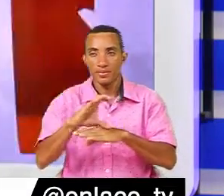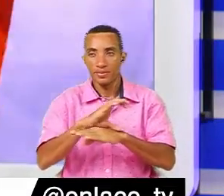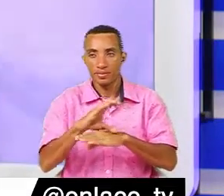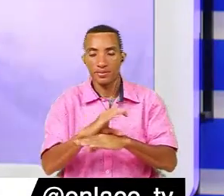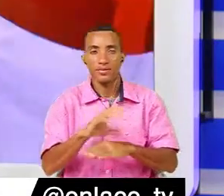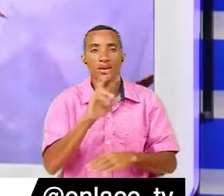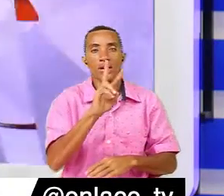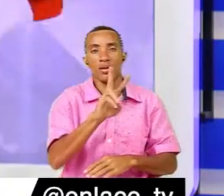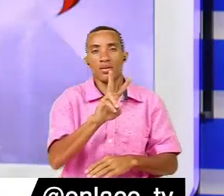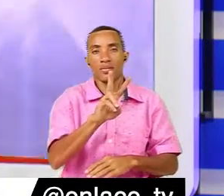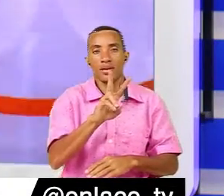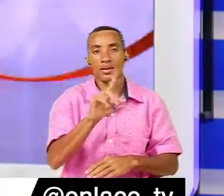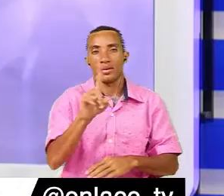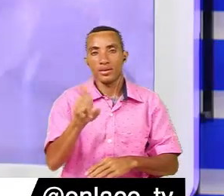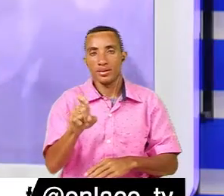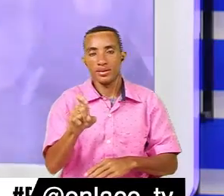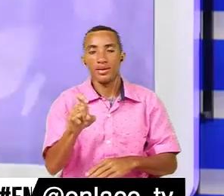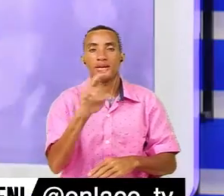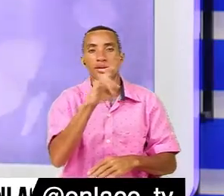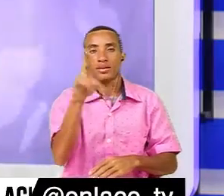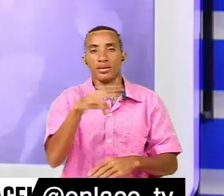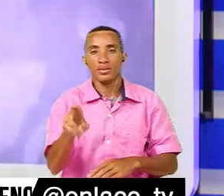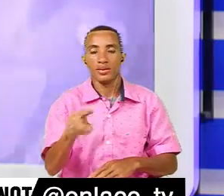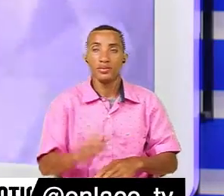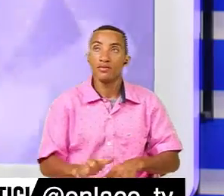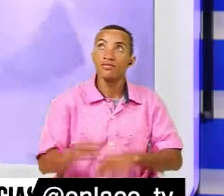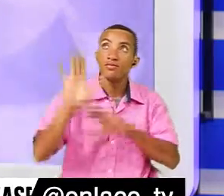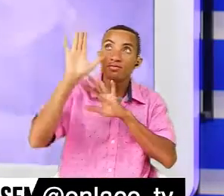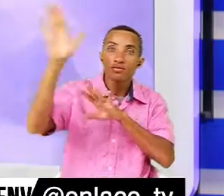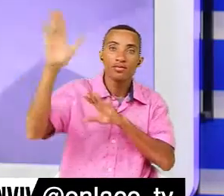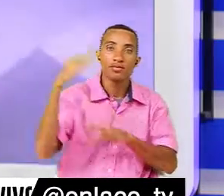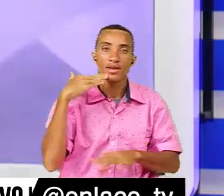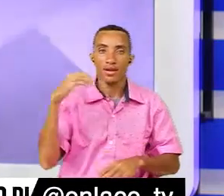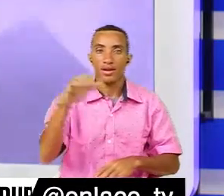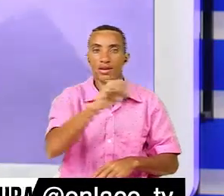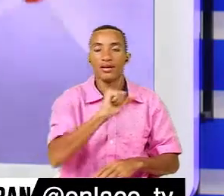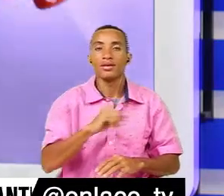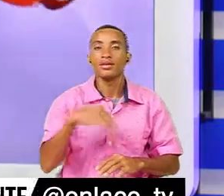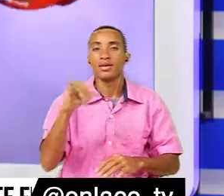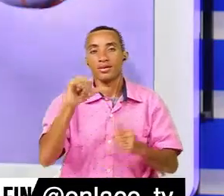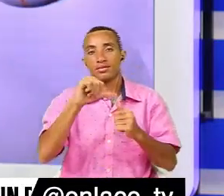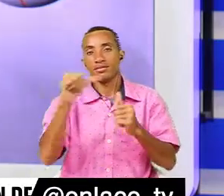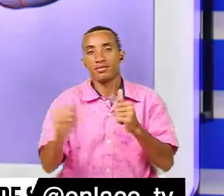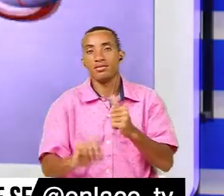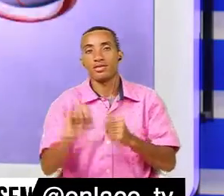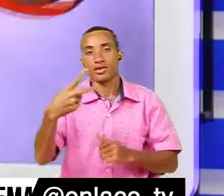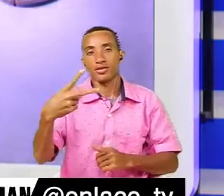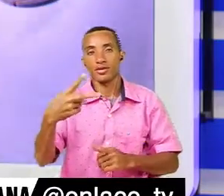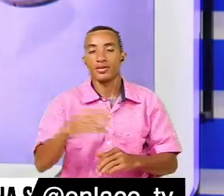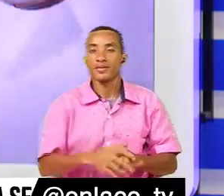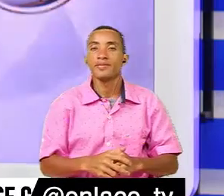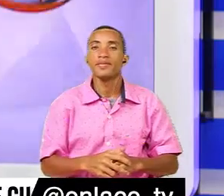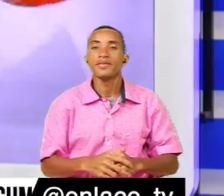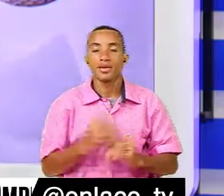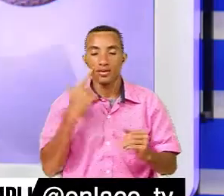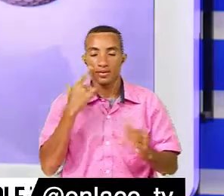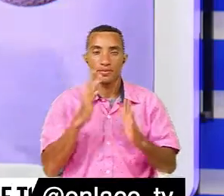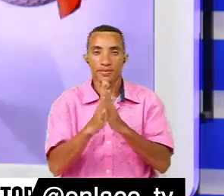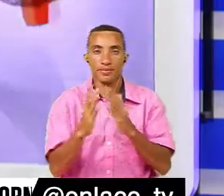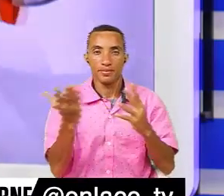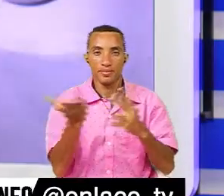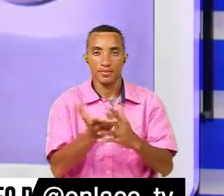Marzo de Baloncesto Femenino. Han conseguido un subtítulo a nivel nacional. Información en instantes. Es el momento de